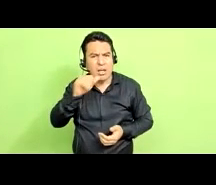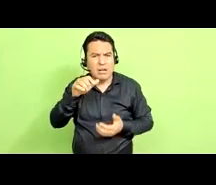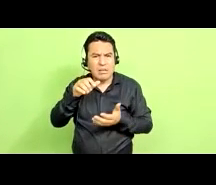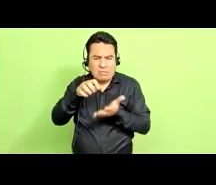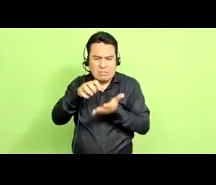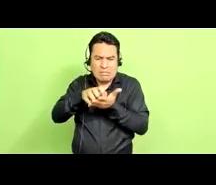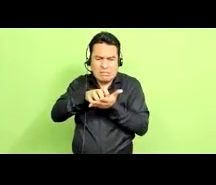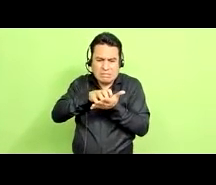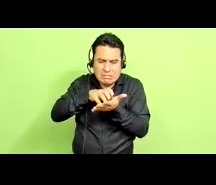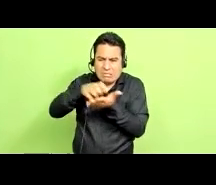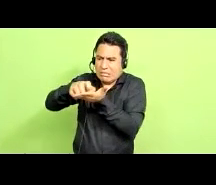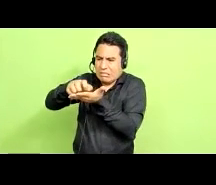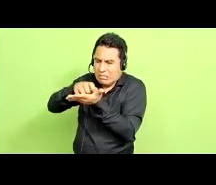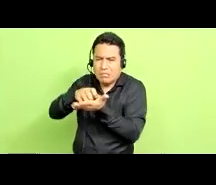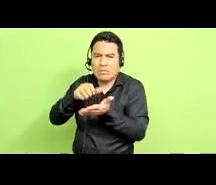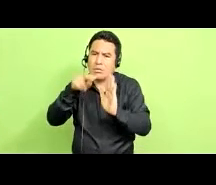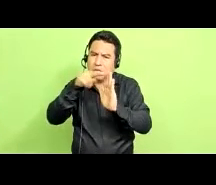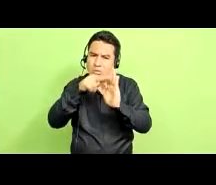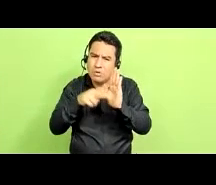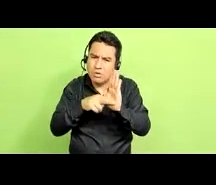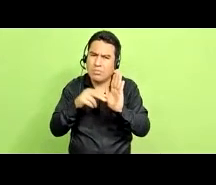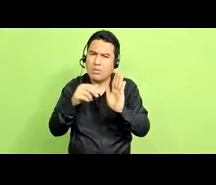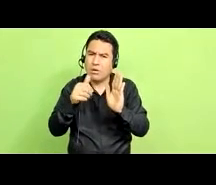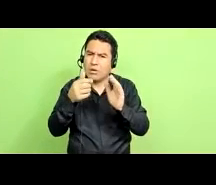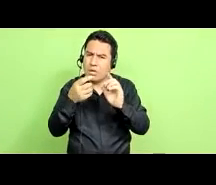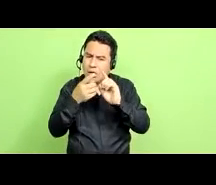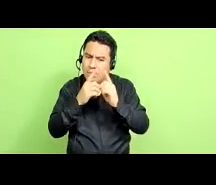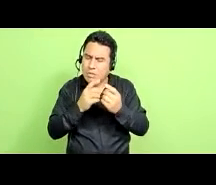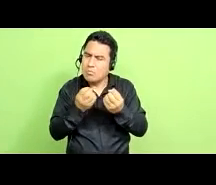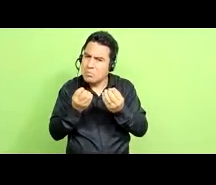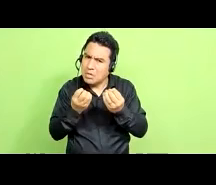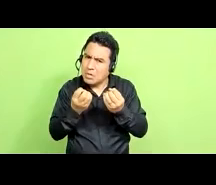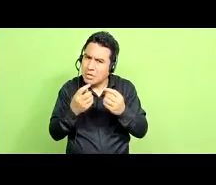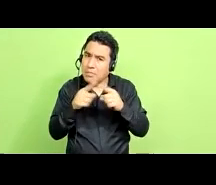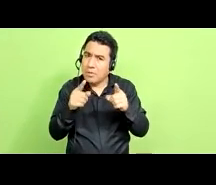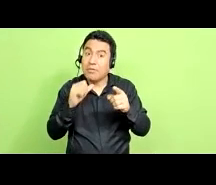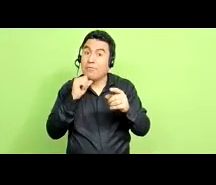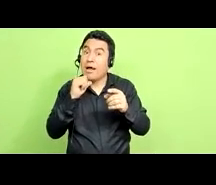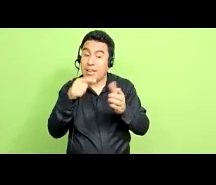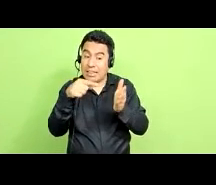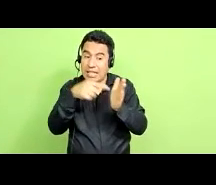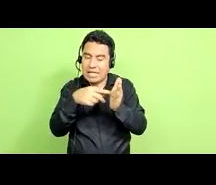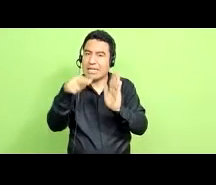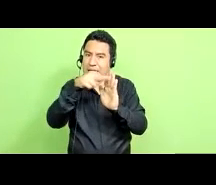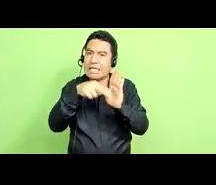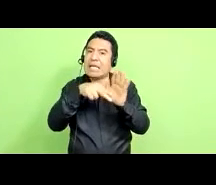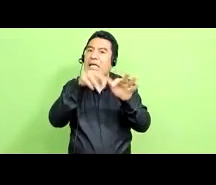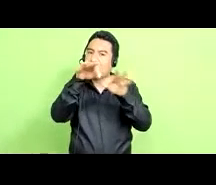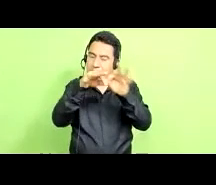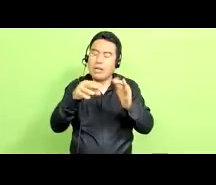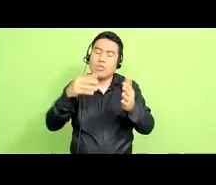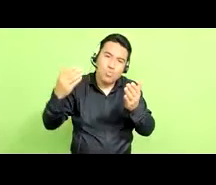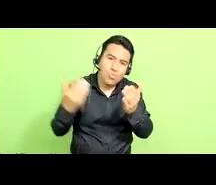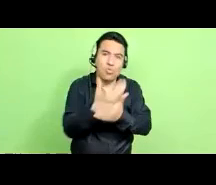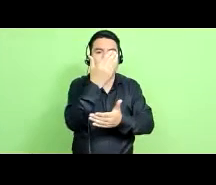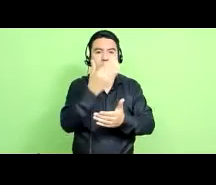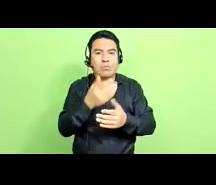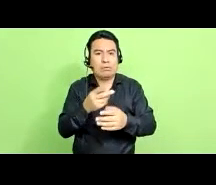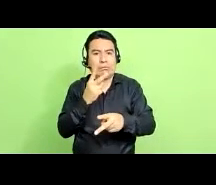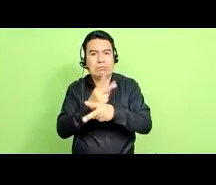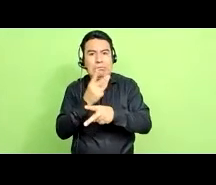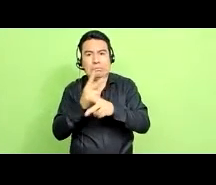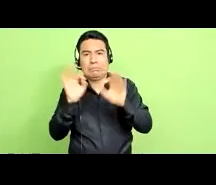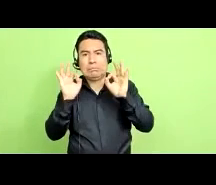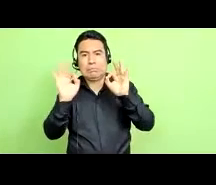en la propuesta en la norma que estamos muy bien está cambiándose deberíamos resaltar porque hay cuestiones muy graves el otro